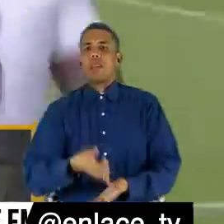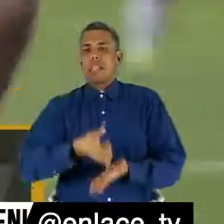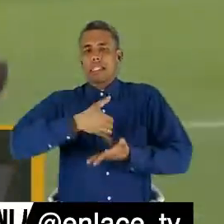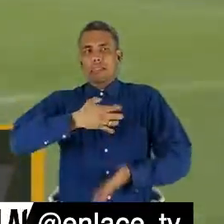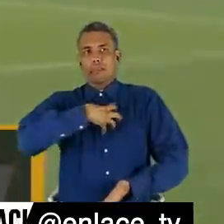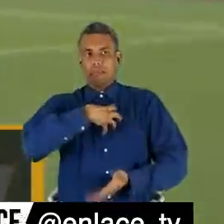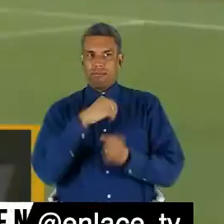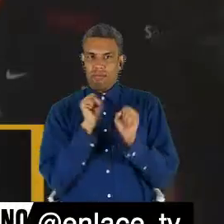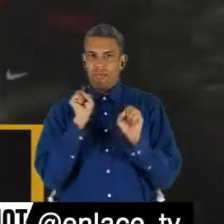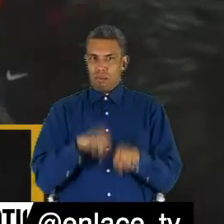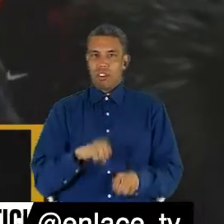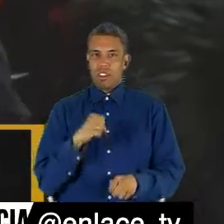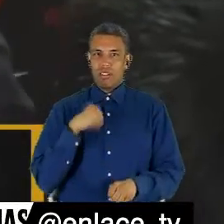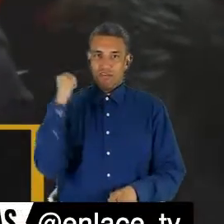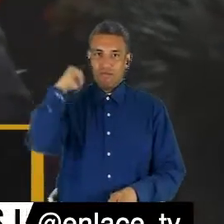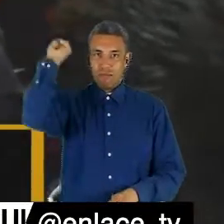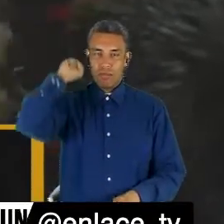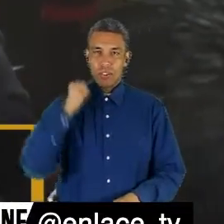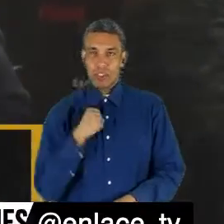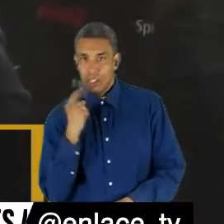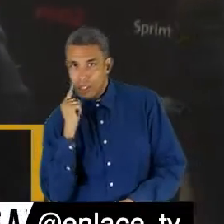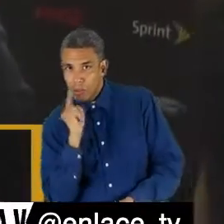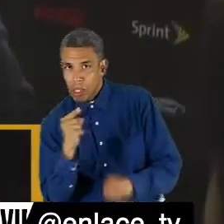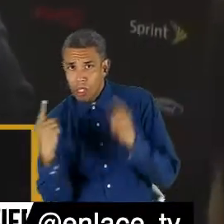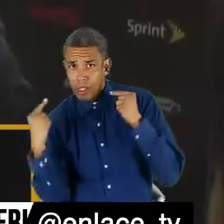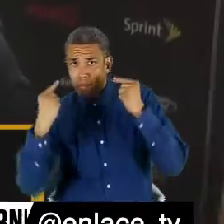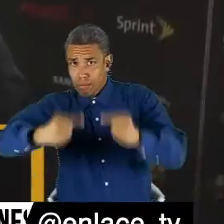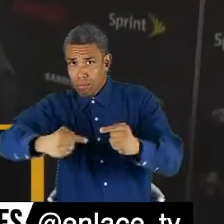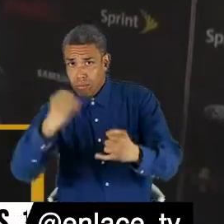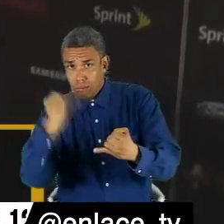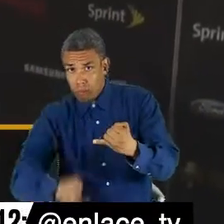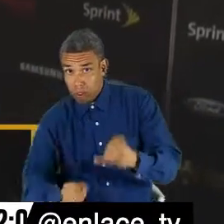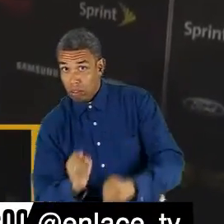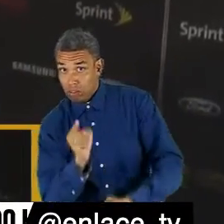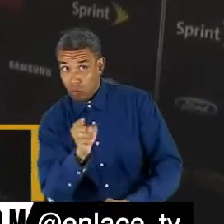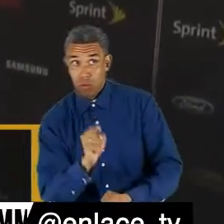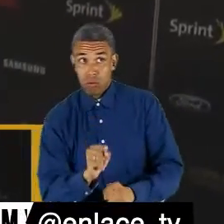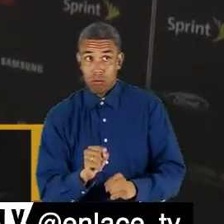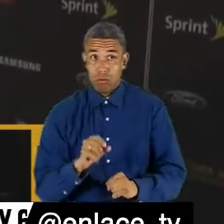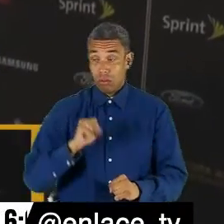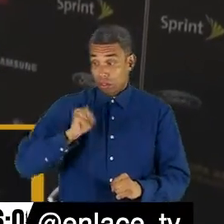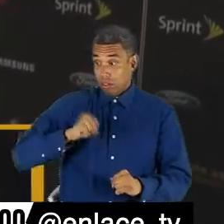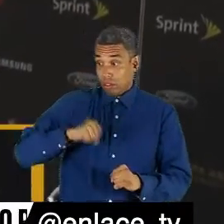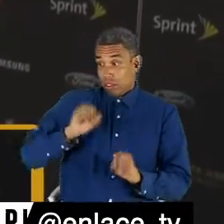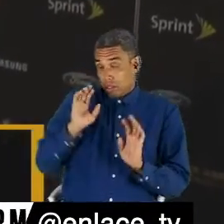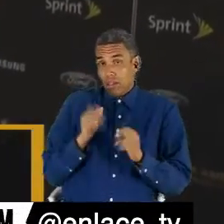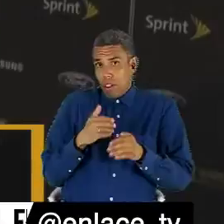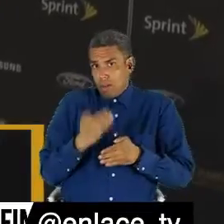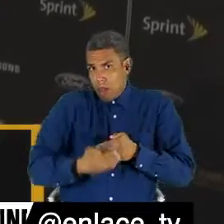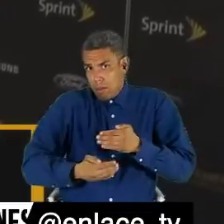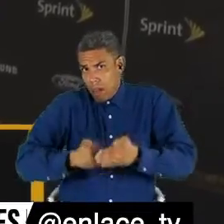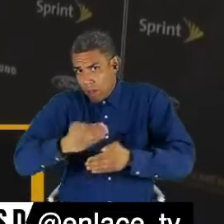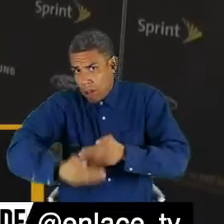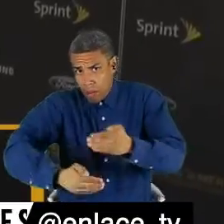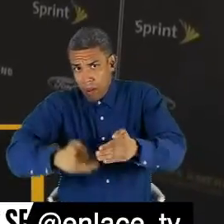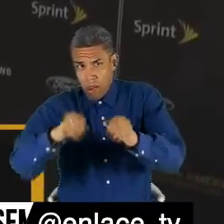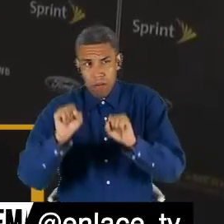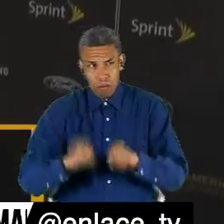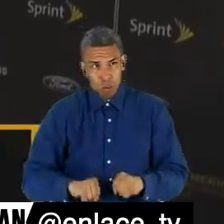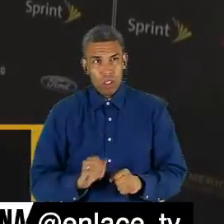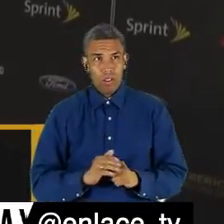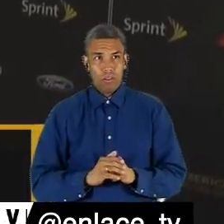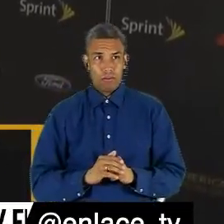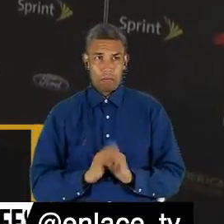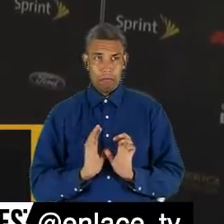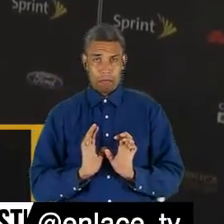combinado patrio. Falcao, ¿ve a Colombia disputando final? Esperemos, hay que ir paso a paso. Yo creo que Colombia ha ido creciendo. Estos dos